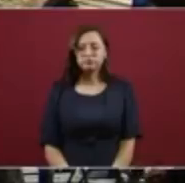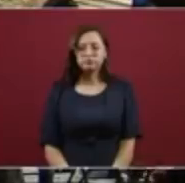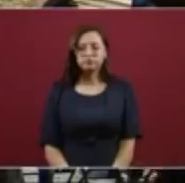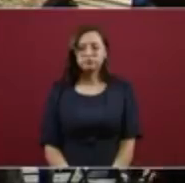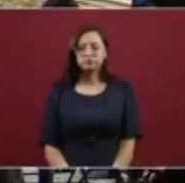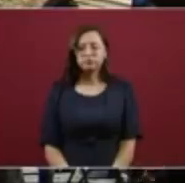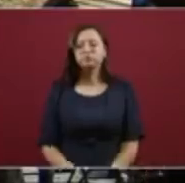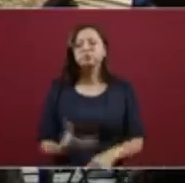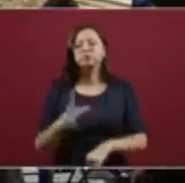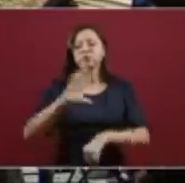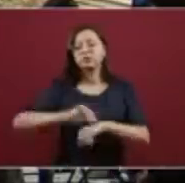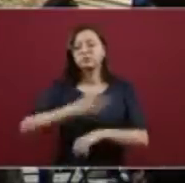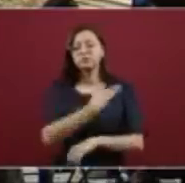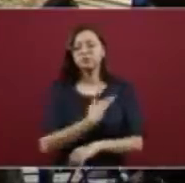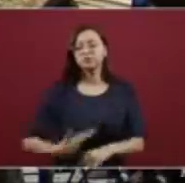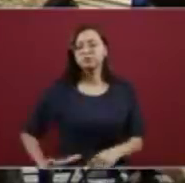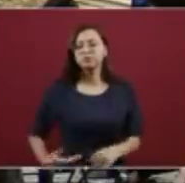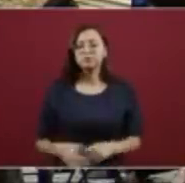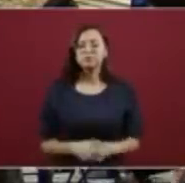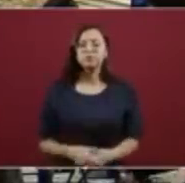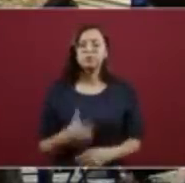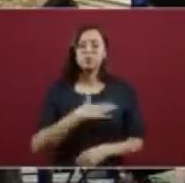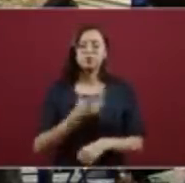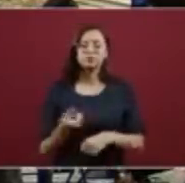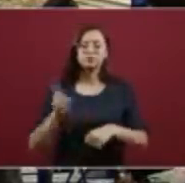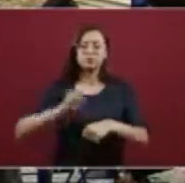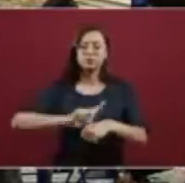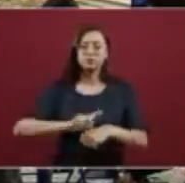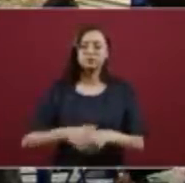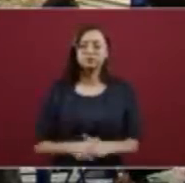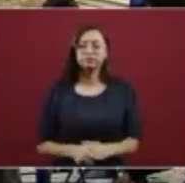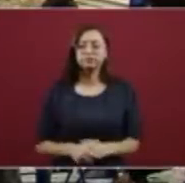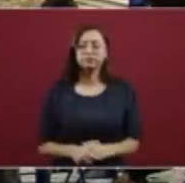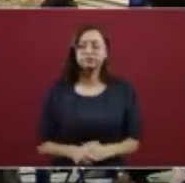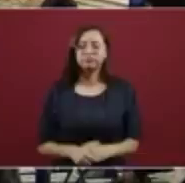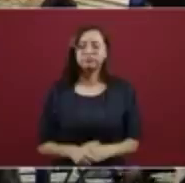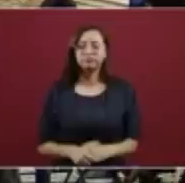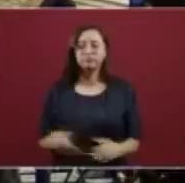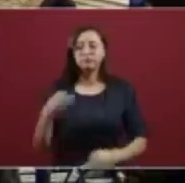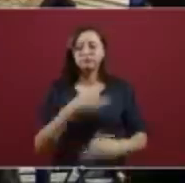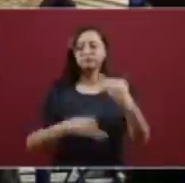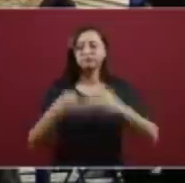Con permiso, señor presidente, muy buenos días a todas, todos.